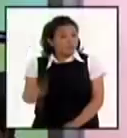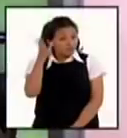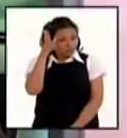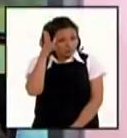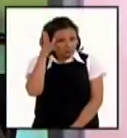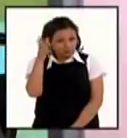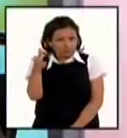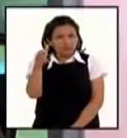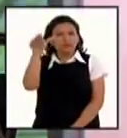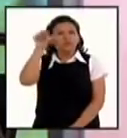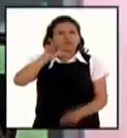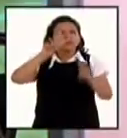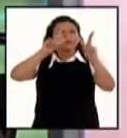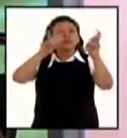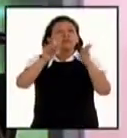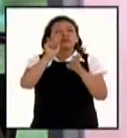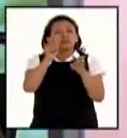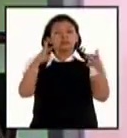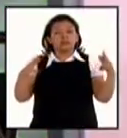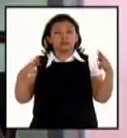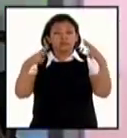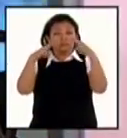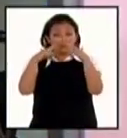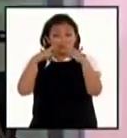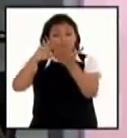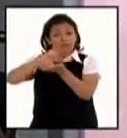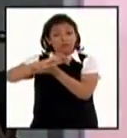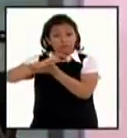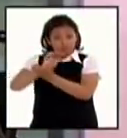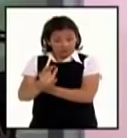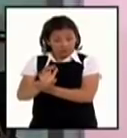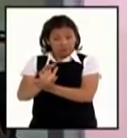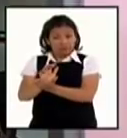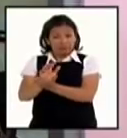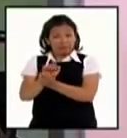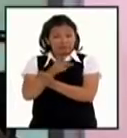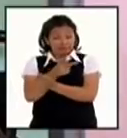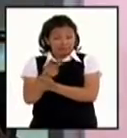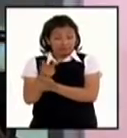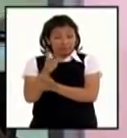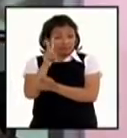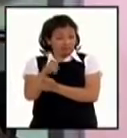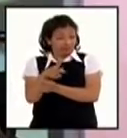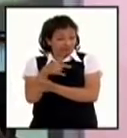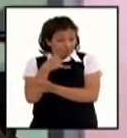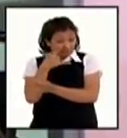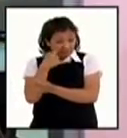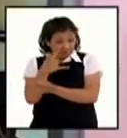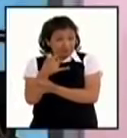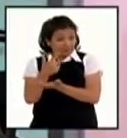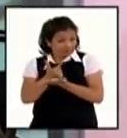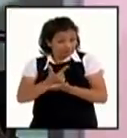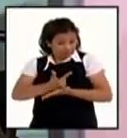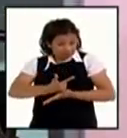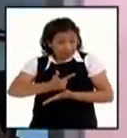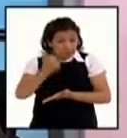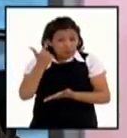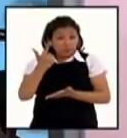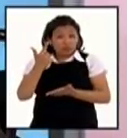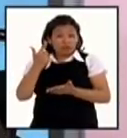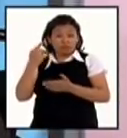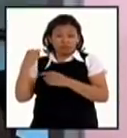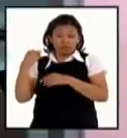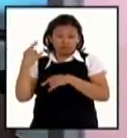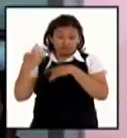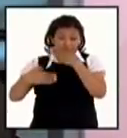Hola, hoy hablaremos de religión y discriminación. Un asunto singular, ¿eh? Un asunto grave a lo largo de la historia